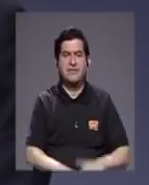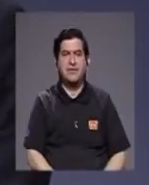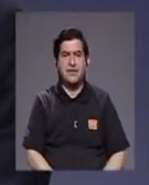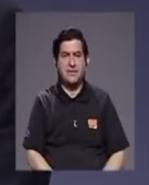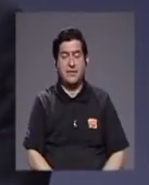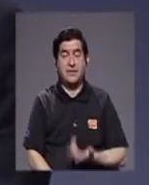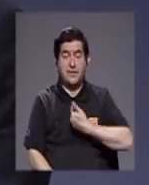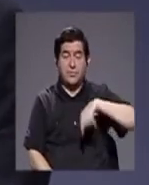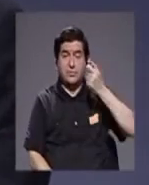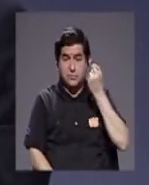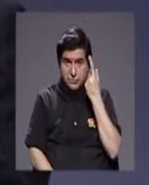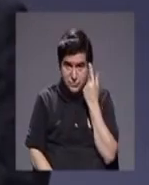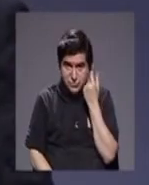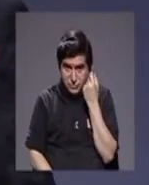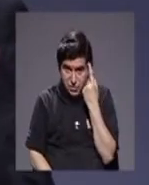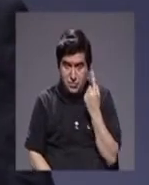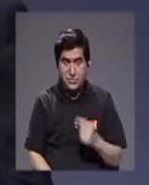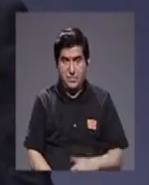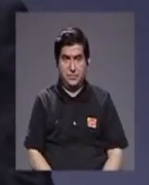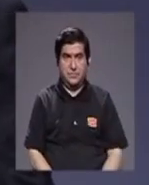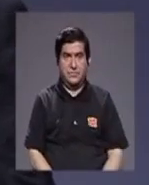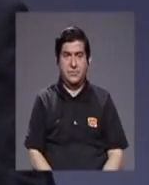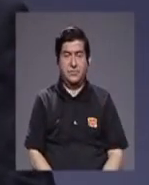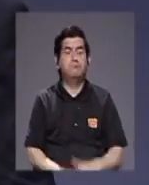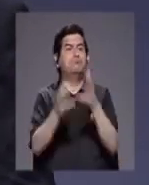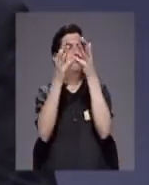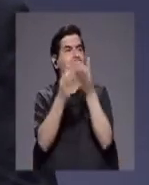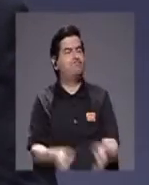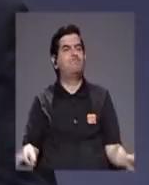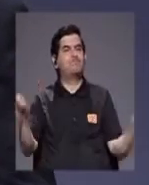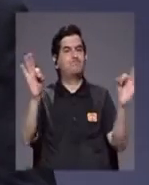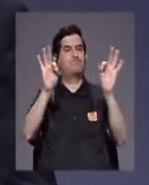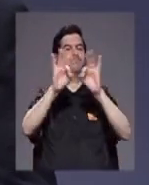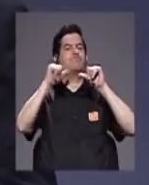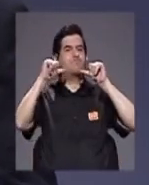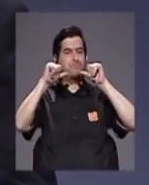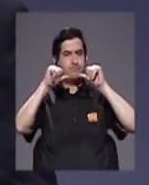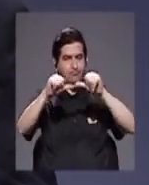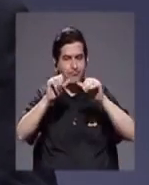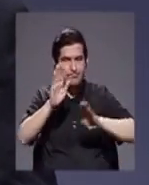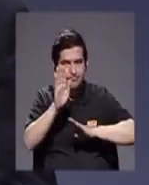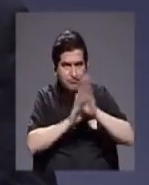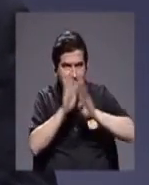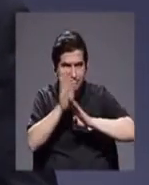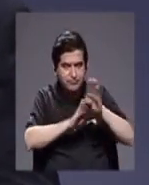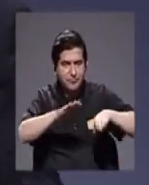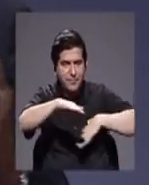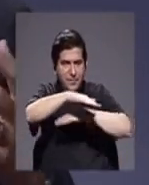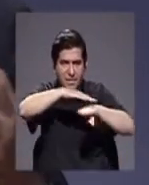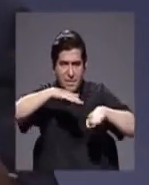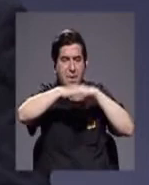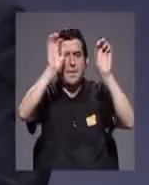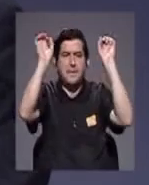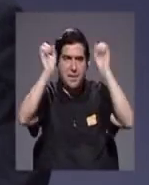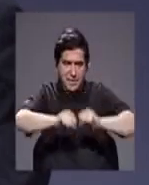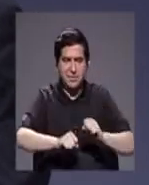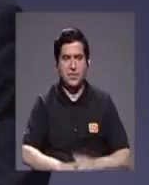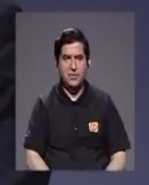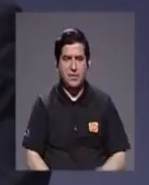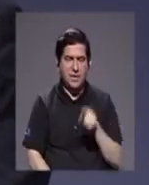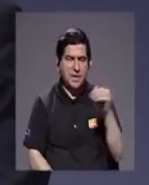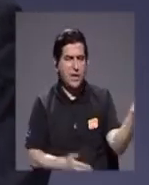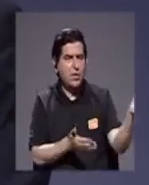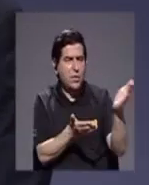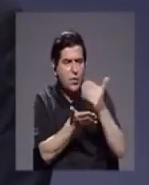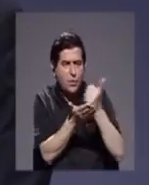convergencias, tenemos que entender que es importantísimo seguir desarrollando plataformas que puedan recopilar